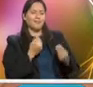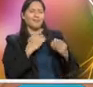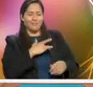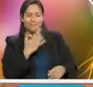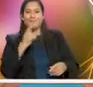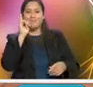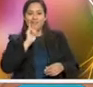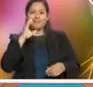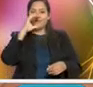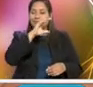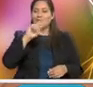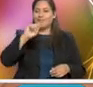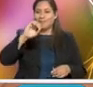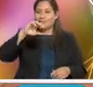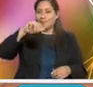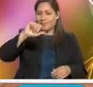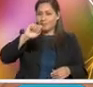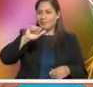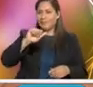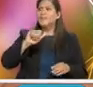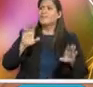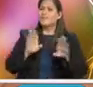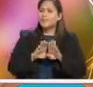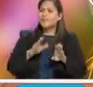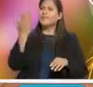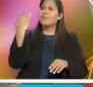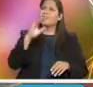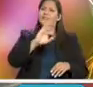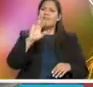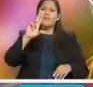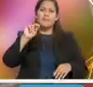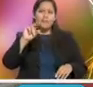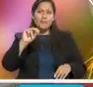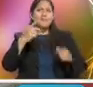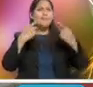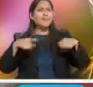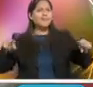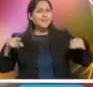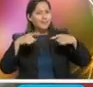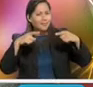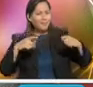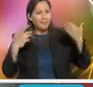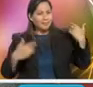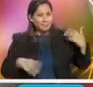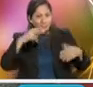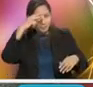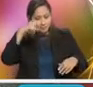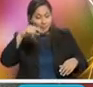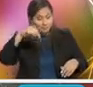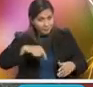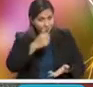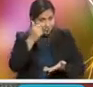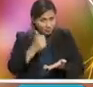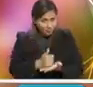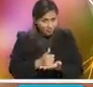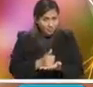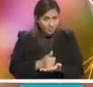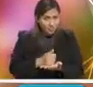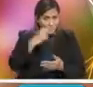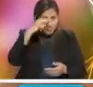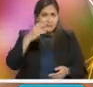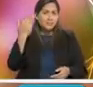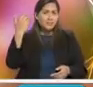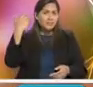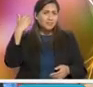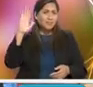¿No? Sí. Oye, ¿qué tal? ¿Cómo se vivían los años 80, la música, el rock mexicano aquí en la Ciudad de México en esas épocas,